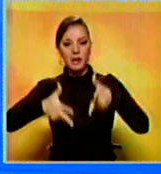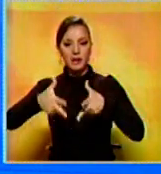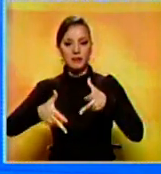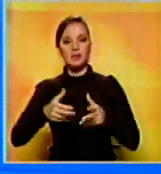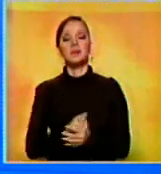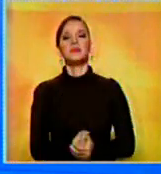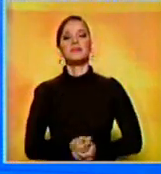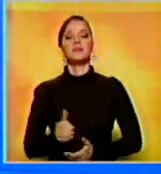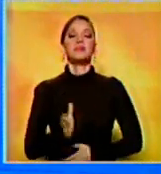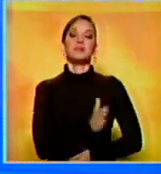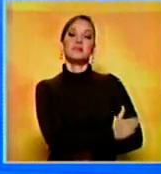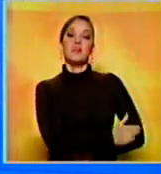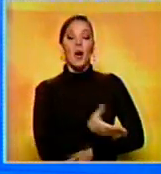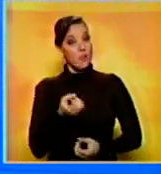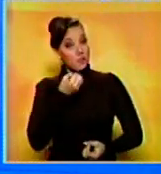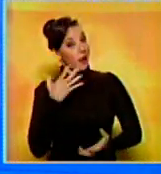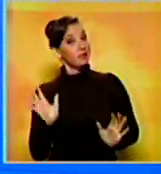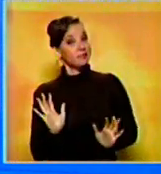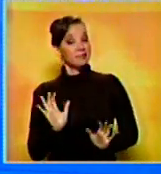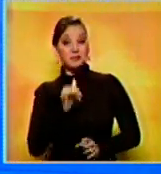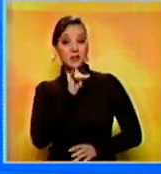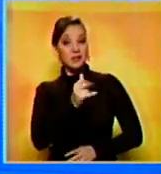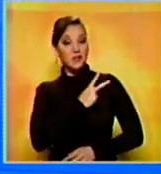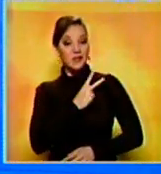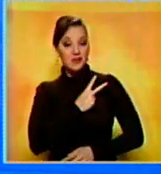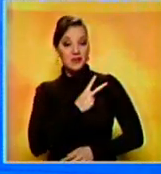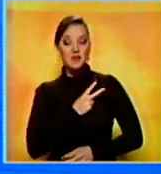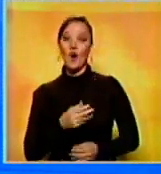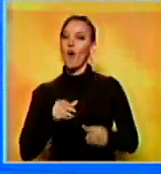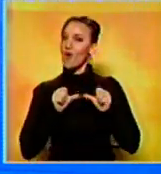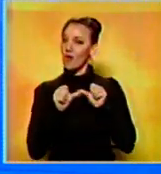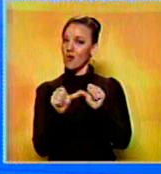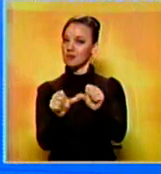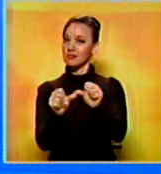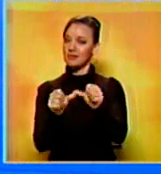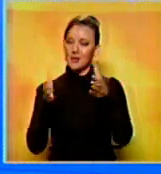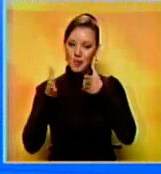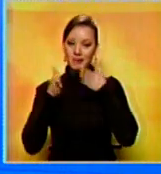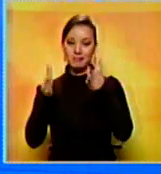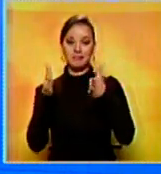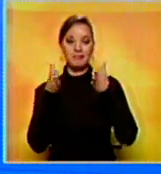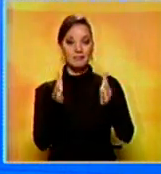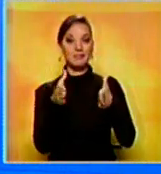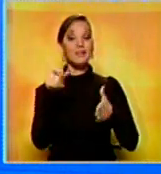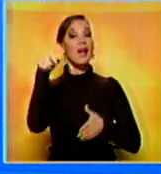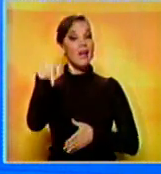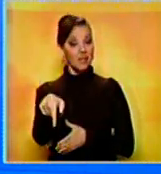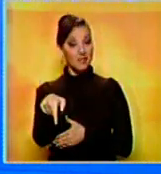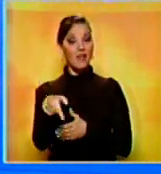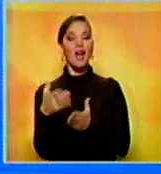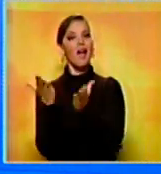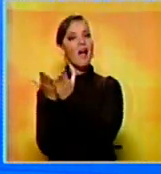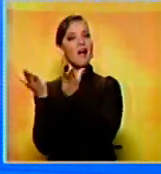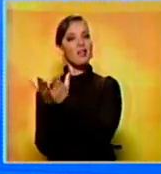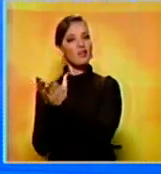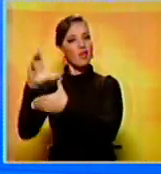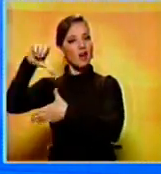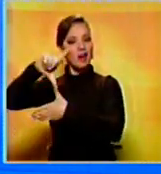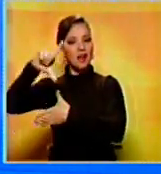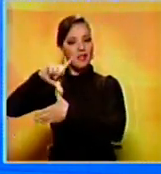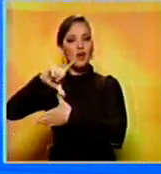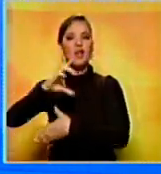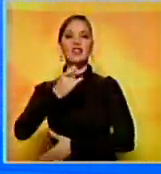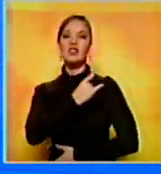Bueno, Noticiero Venevisión continúa cosechando éxitos por sus coberturas periodísticas. Esta vez, el Departamento de Estudios Latinoamericanos de la Universidad